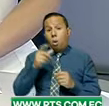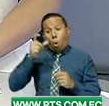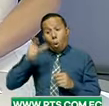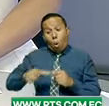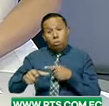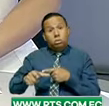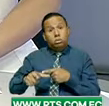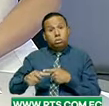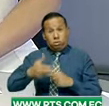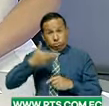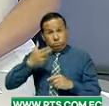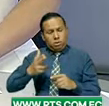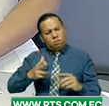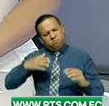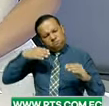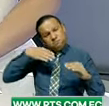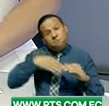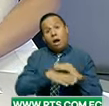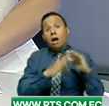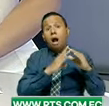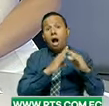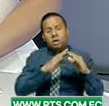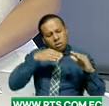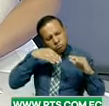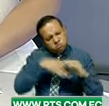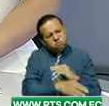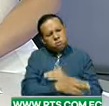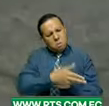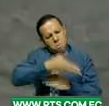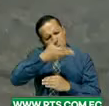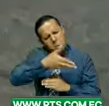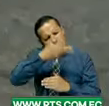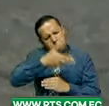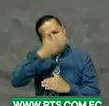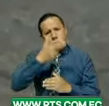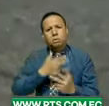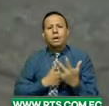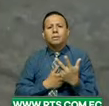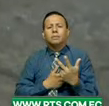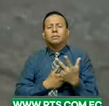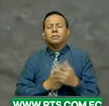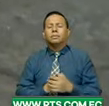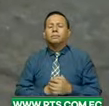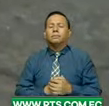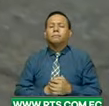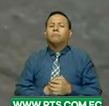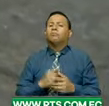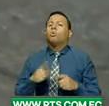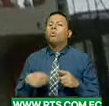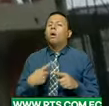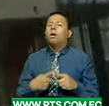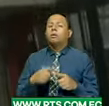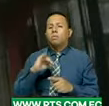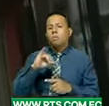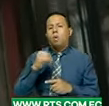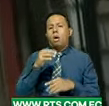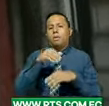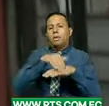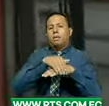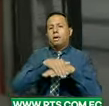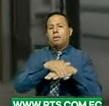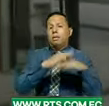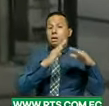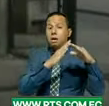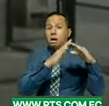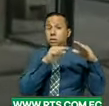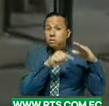de su víctima y le disparó en 3 ocasiones. El suceso se reportó a la tarde del jueves. En este domicilio se